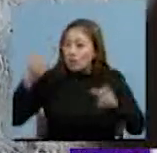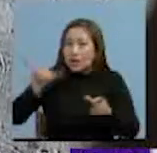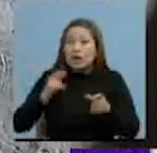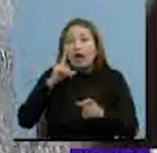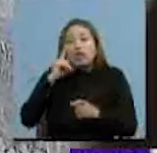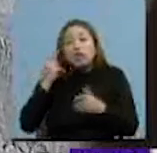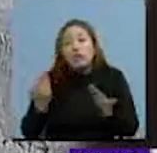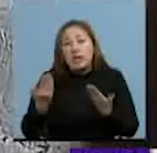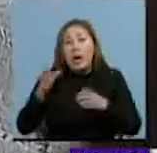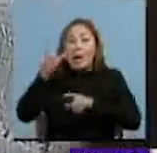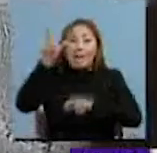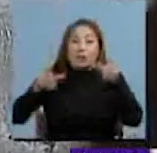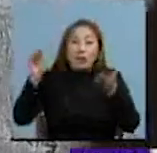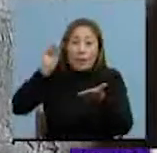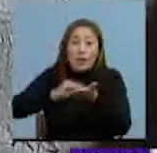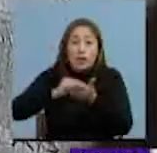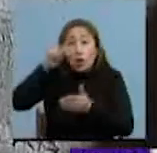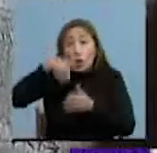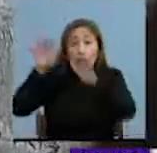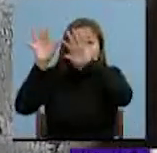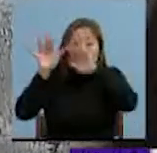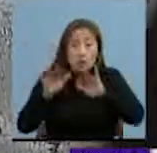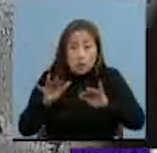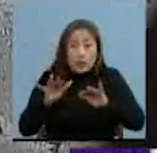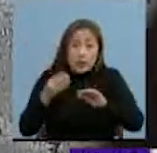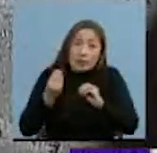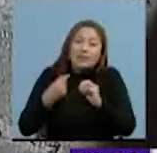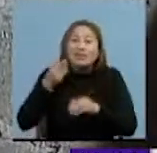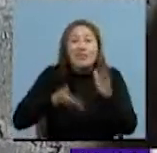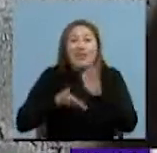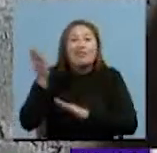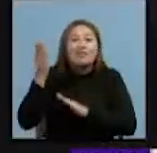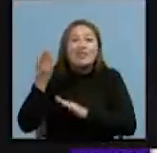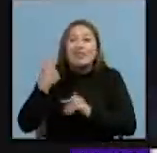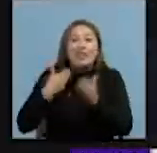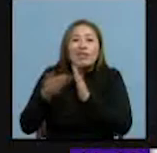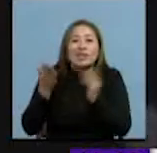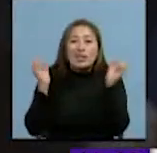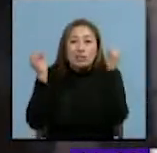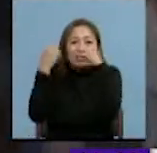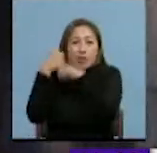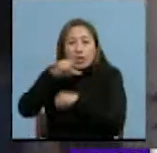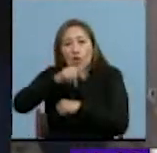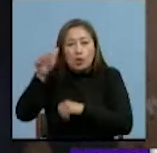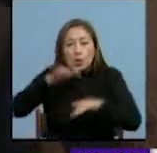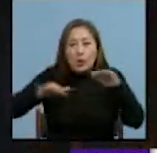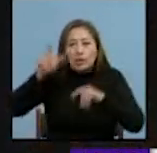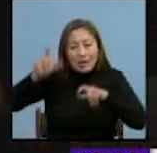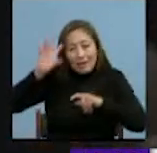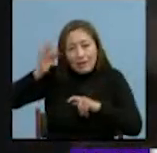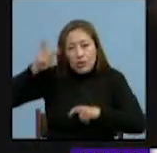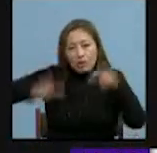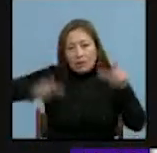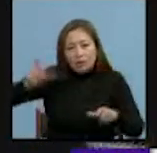que es más numeroso. Hoy la lluvia lo corre un poco. Pero sabemos que hay gente que nos está esperando y